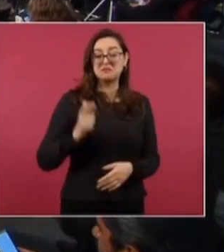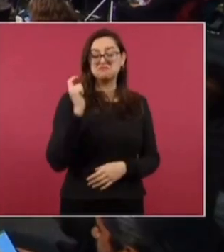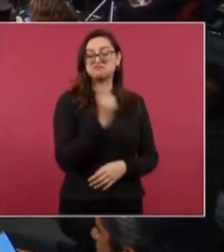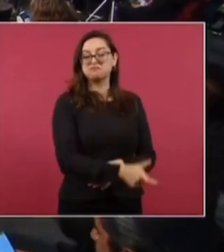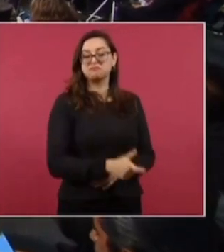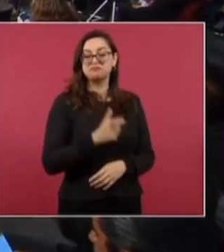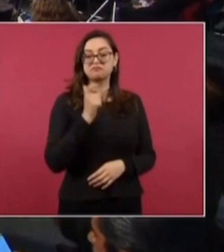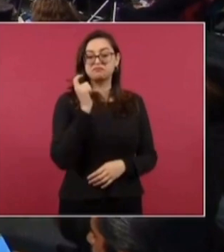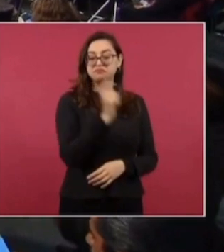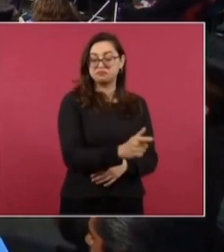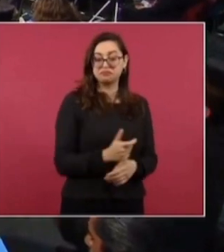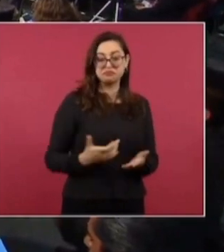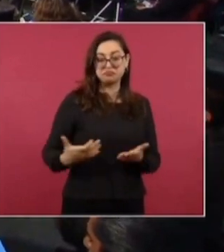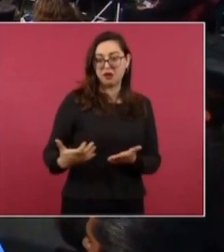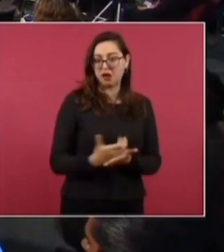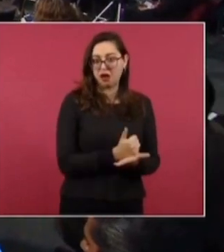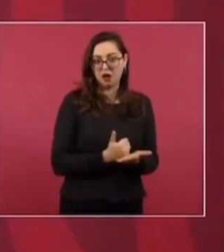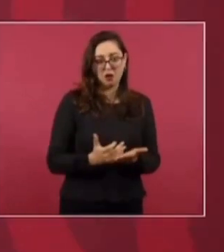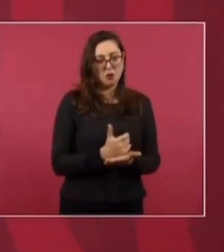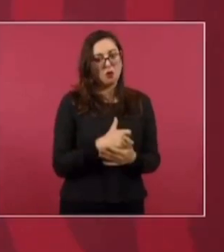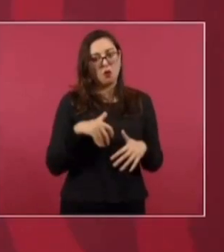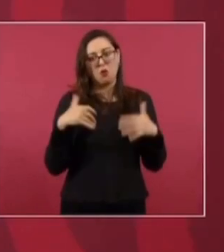de ese se raya pues